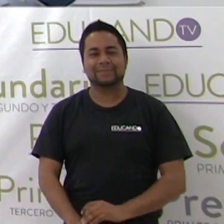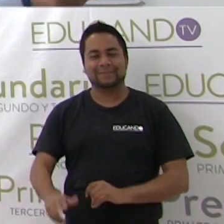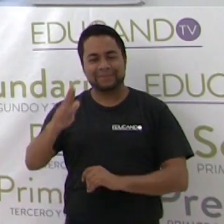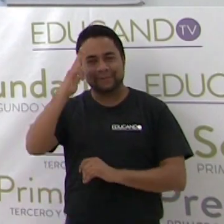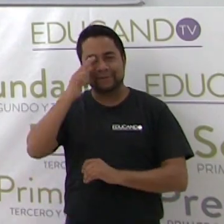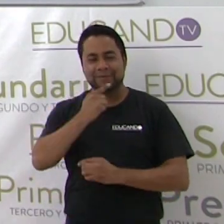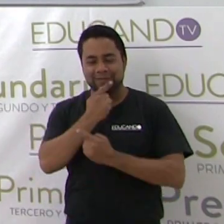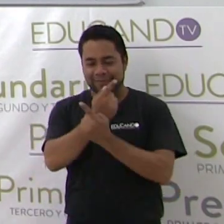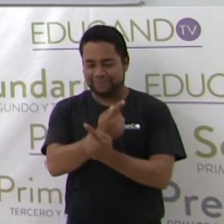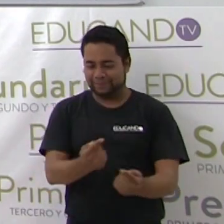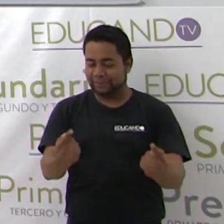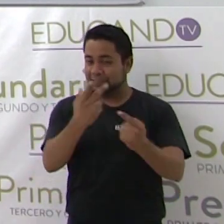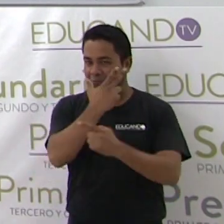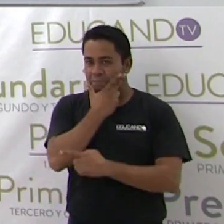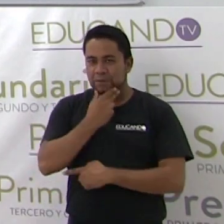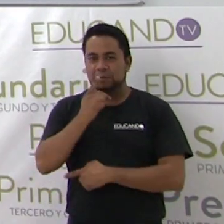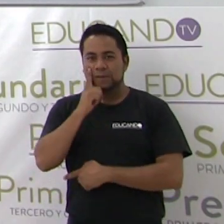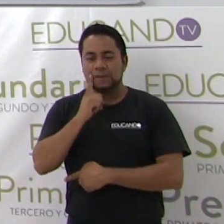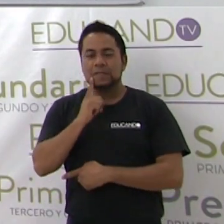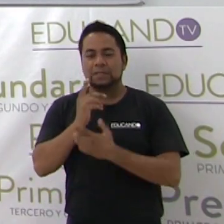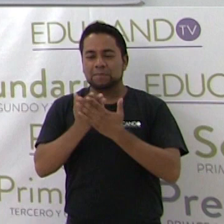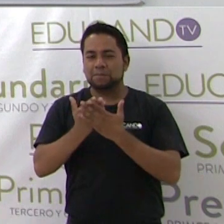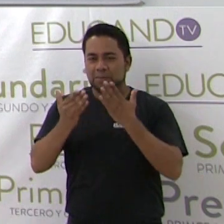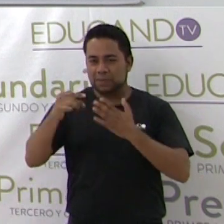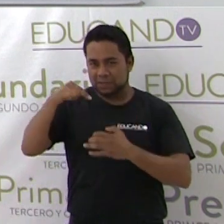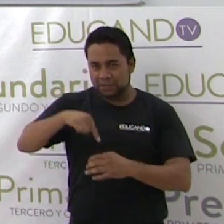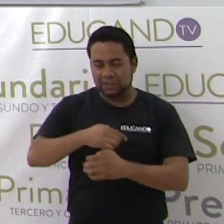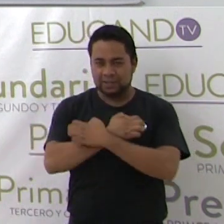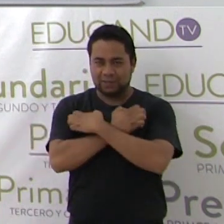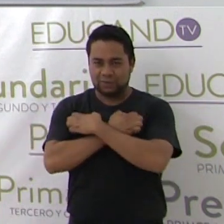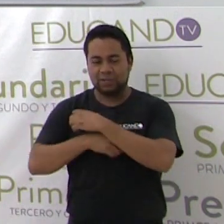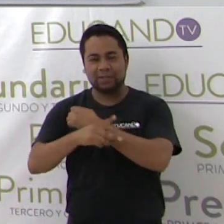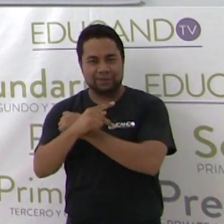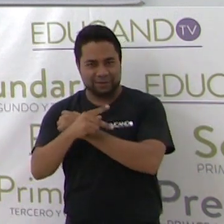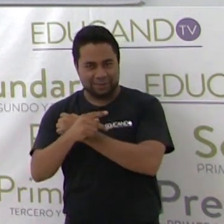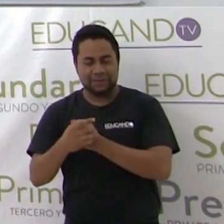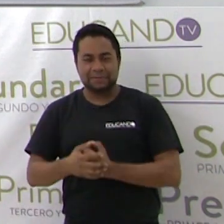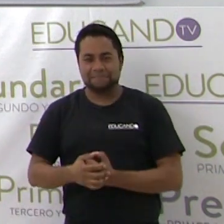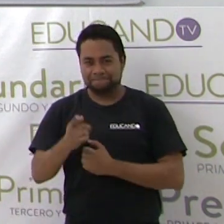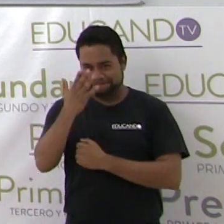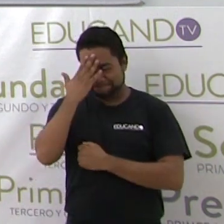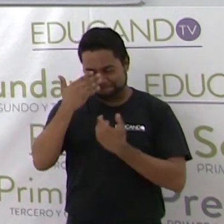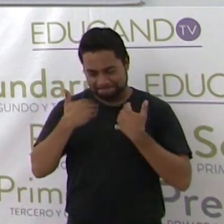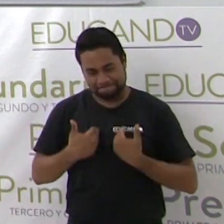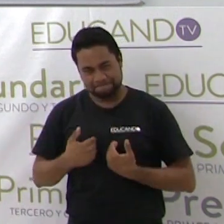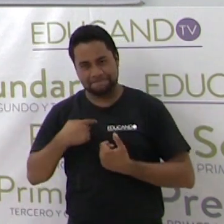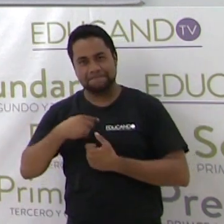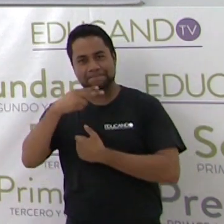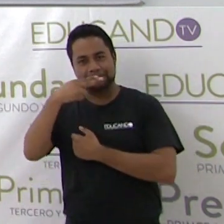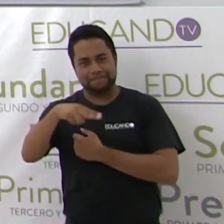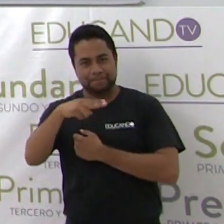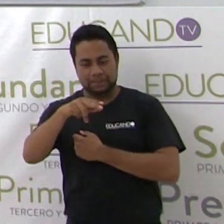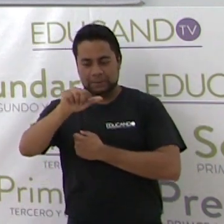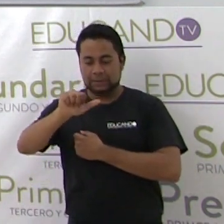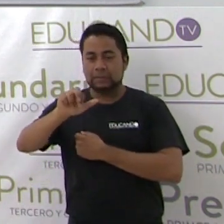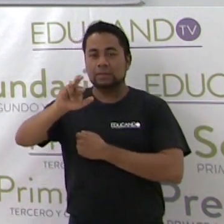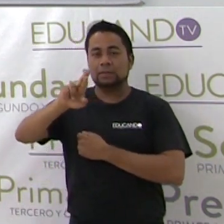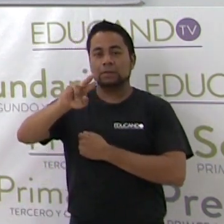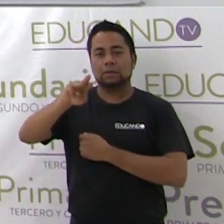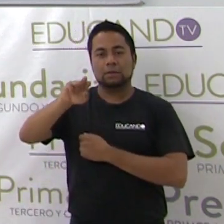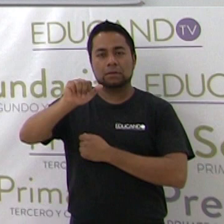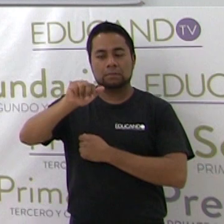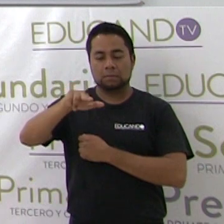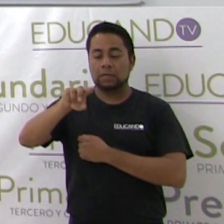tal, niños y niñas? Bienvenidos nuevamente a tu programa Educando TV. Tú ya me conoces, mi nombre es Armando